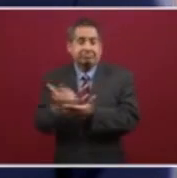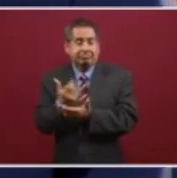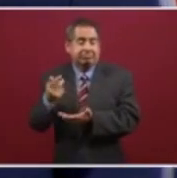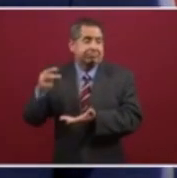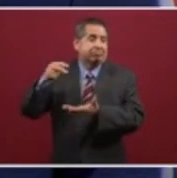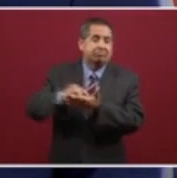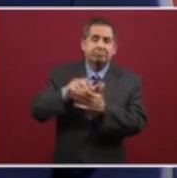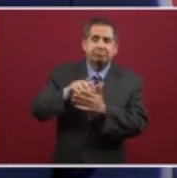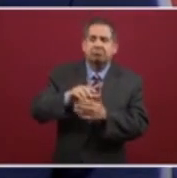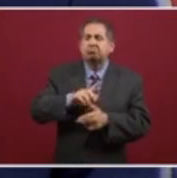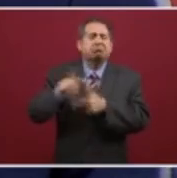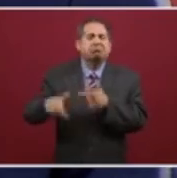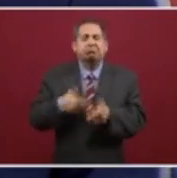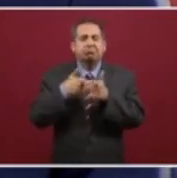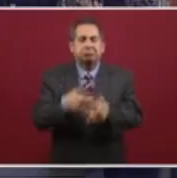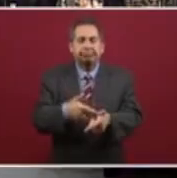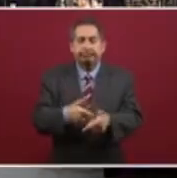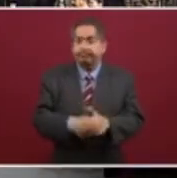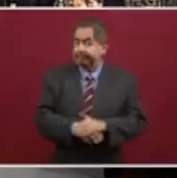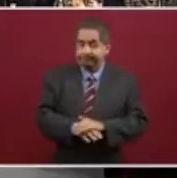aquí,